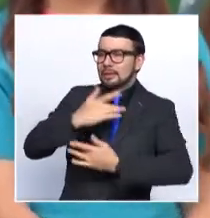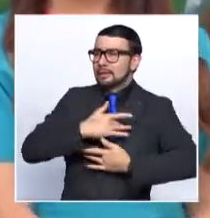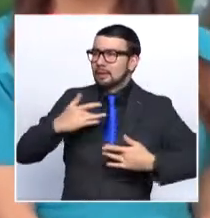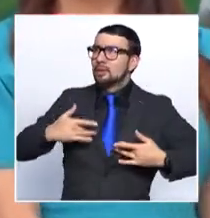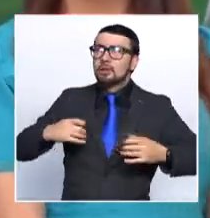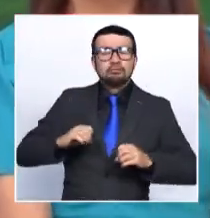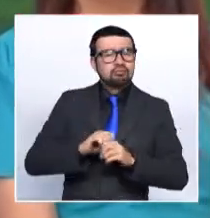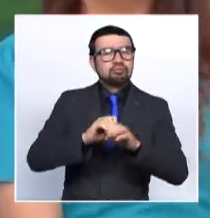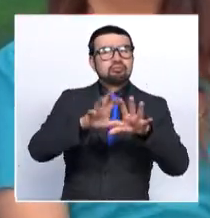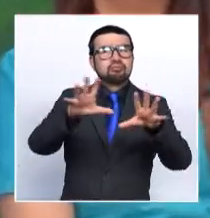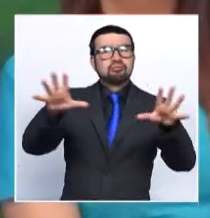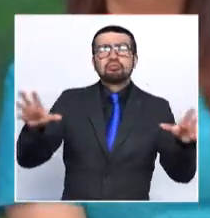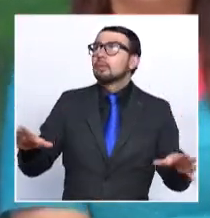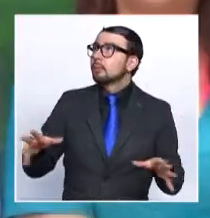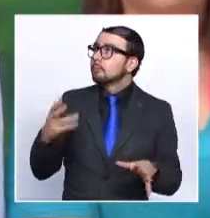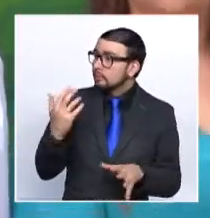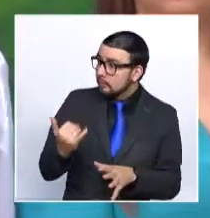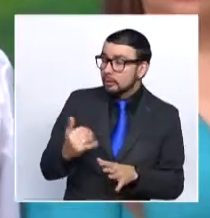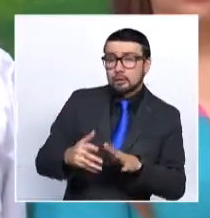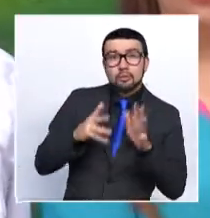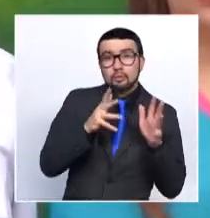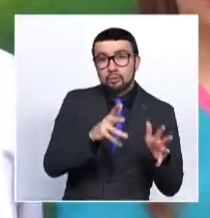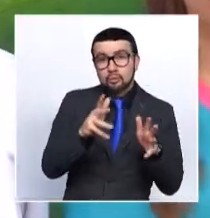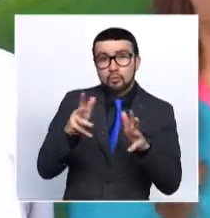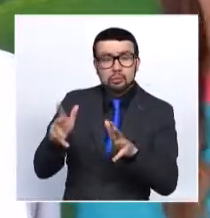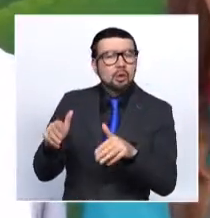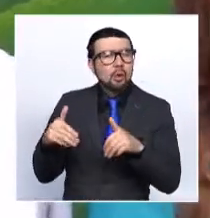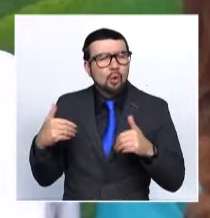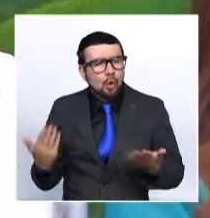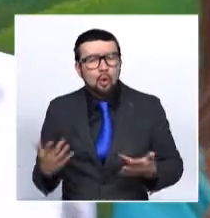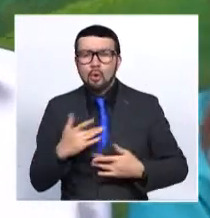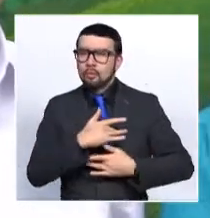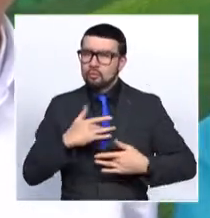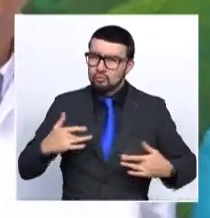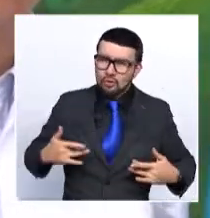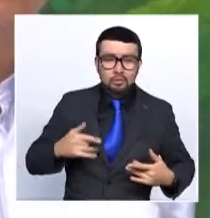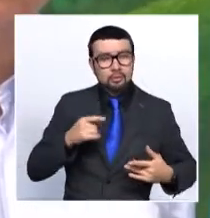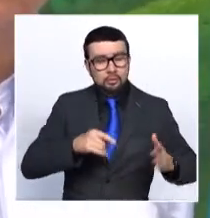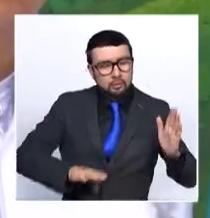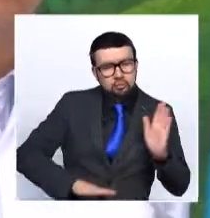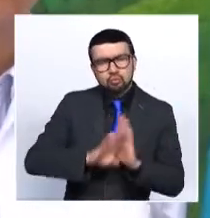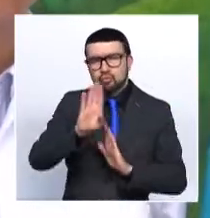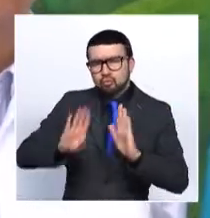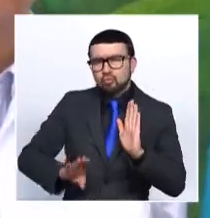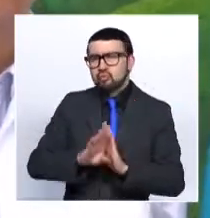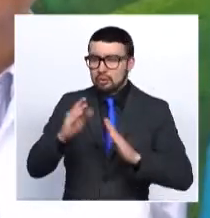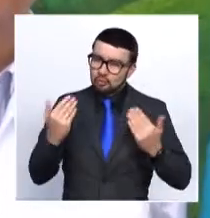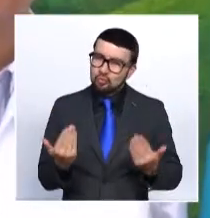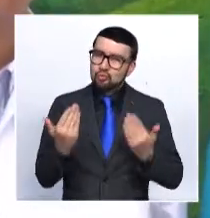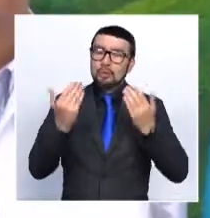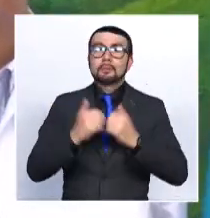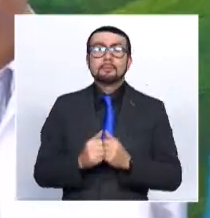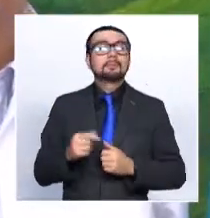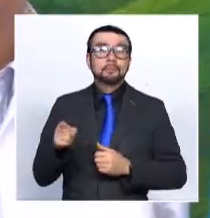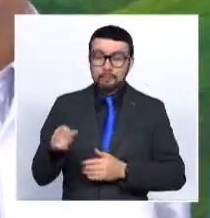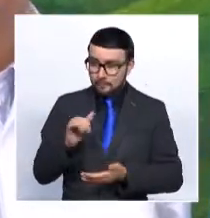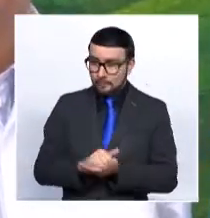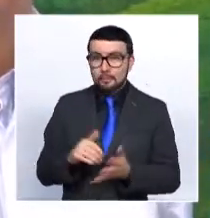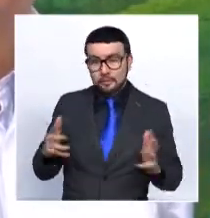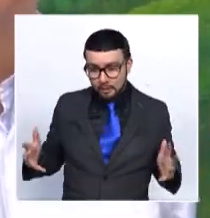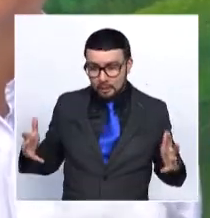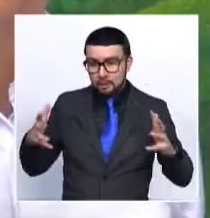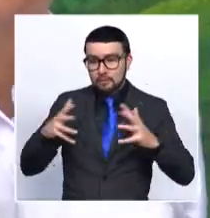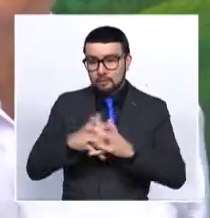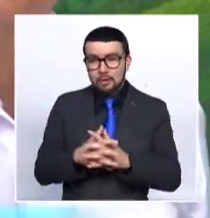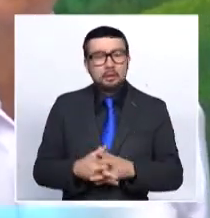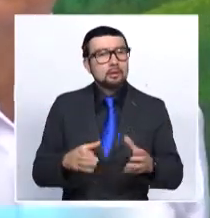un mensaje acerca de la promoción de la salud y el bienestar. Y para eso nos integramos todo un grupo de